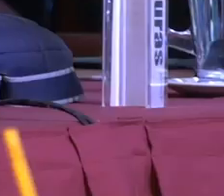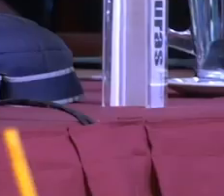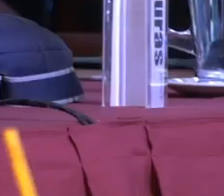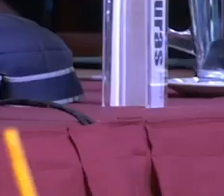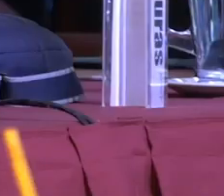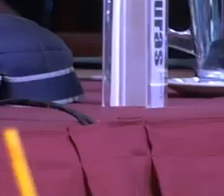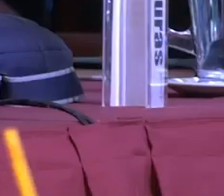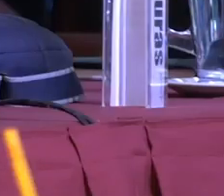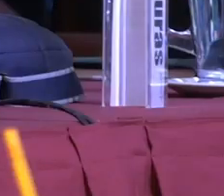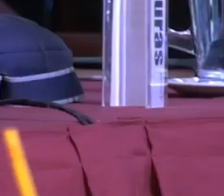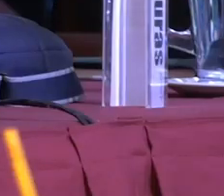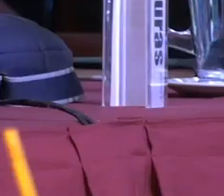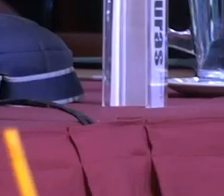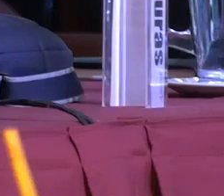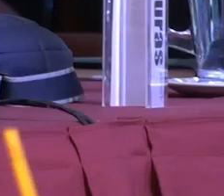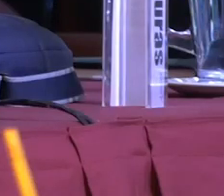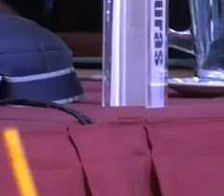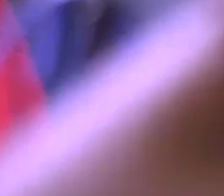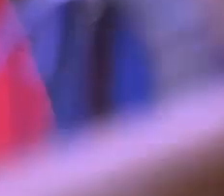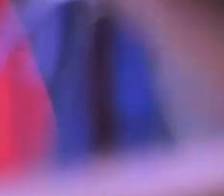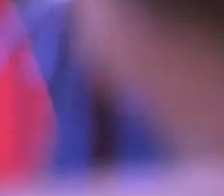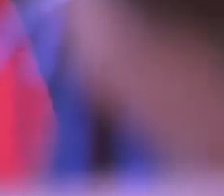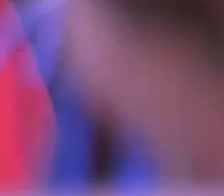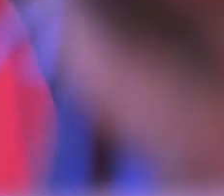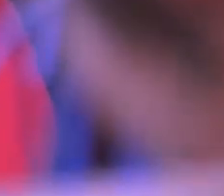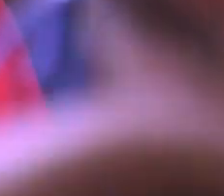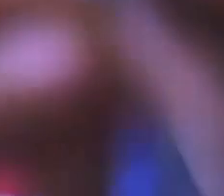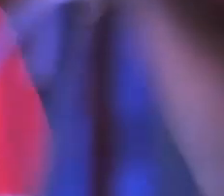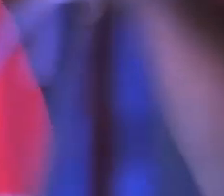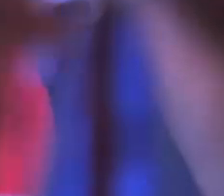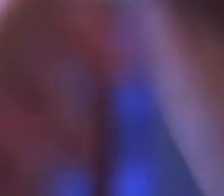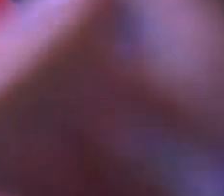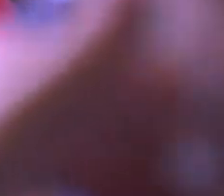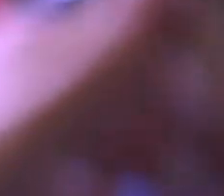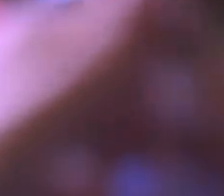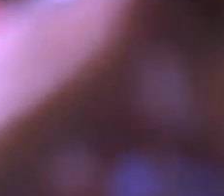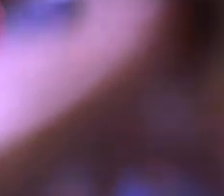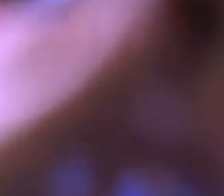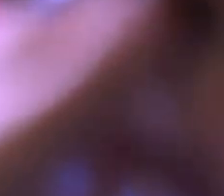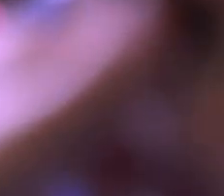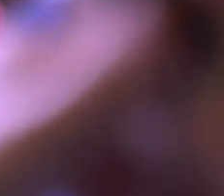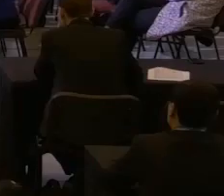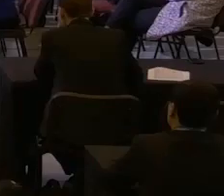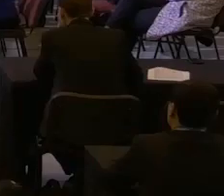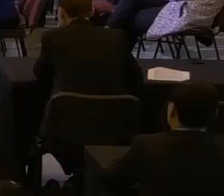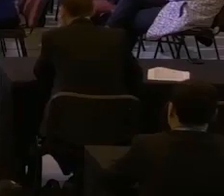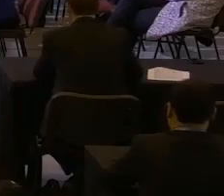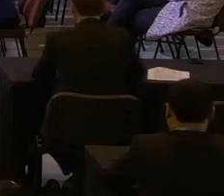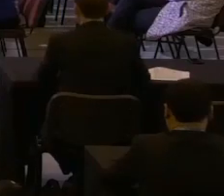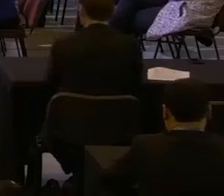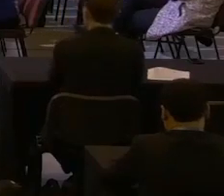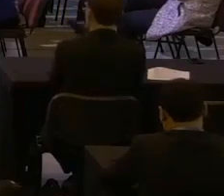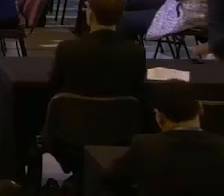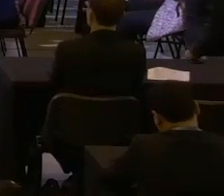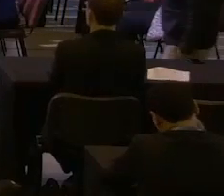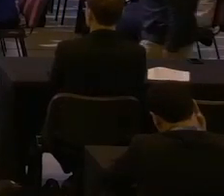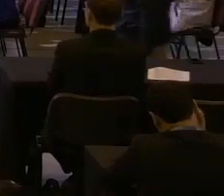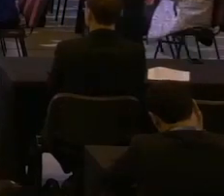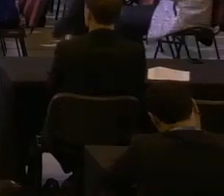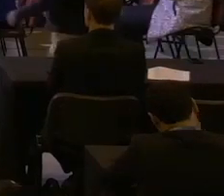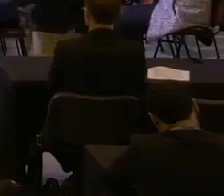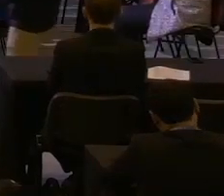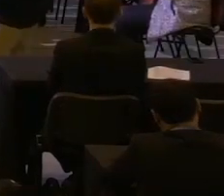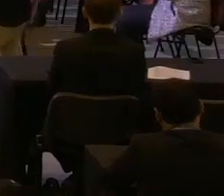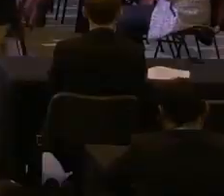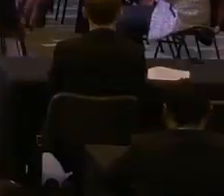Educación 2030 en América Latina y el Caribe, estableciendo un compromiso para la integración educativa. Obviamente ha sido una